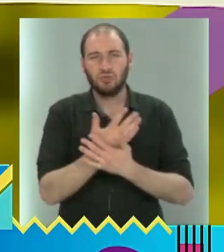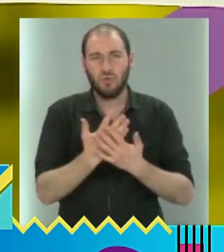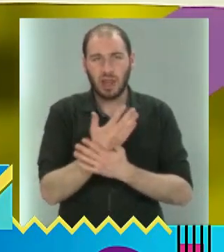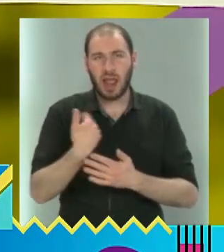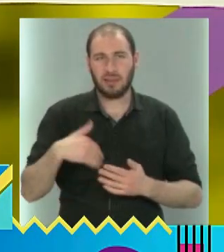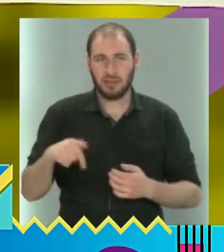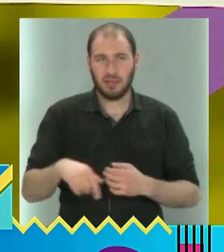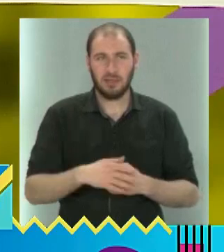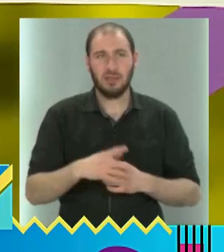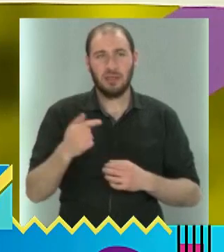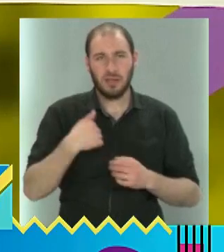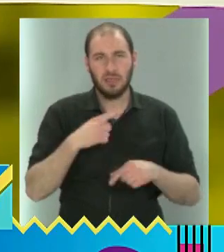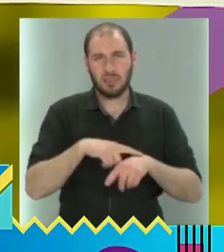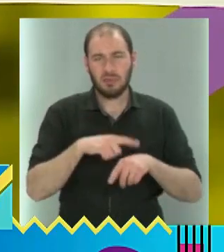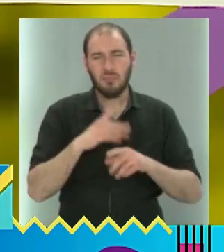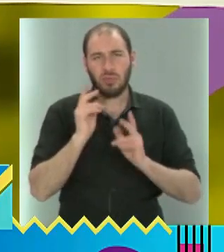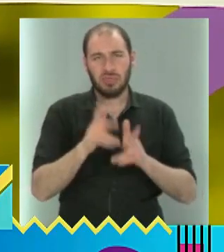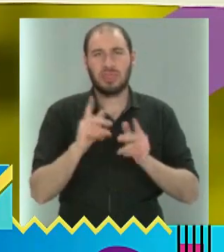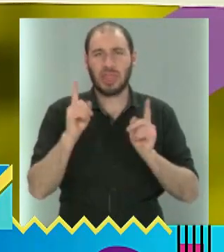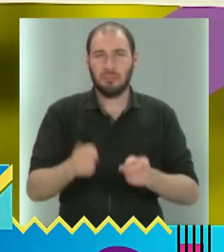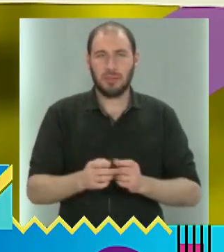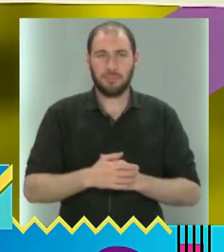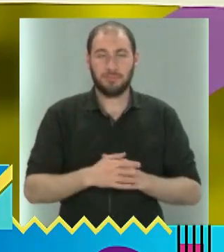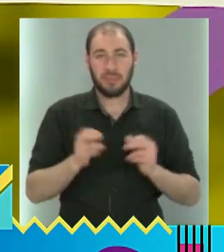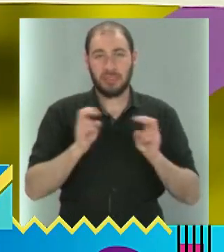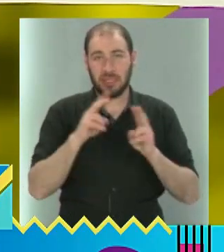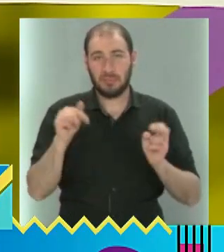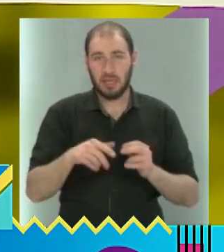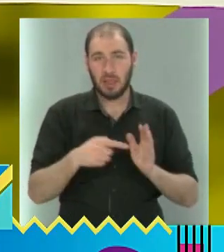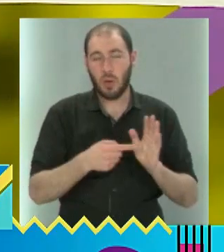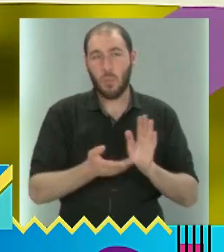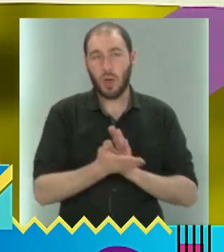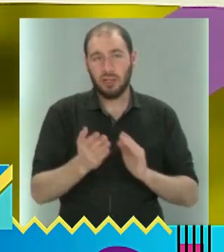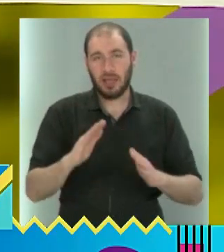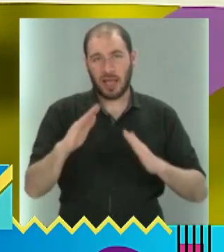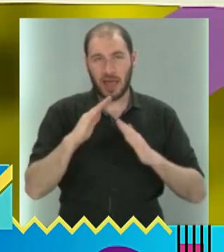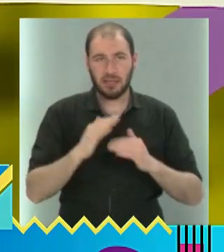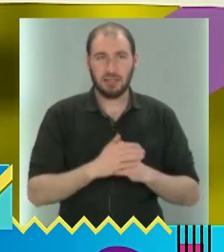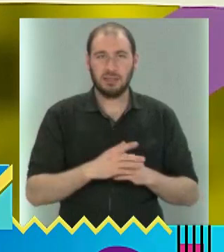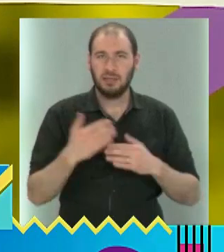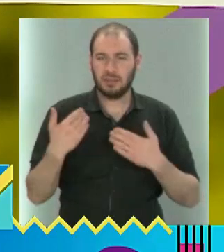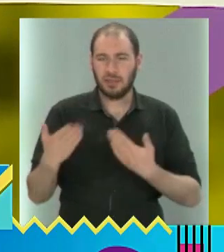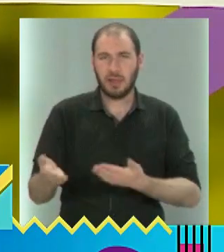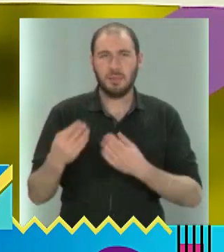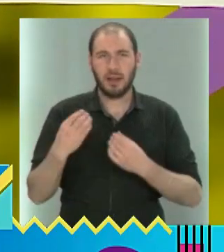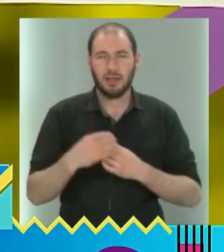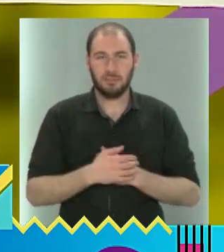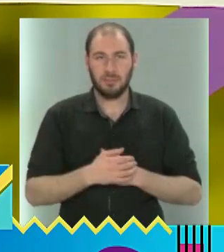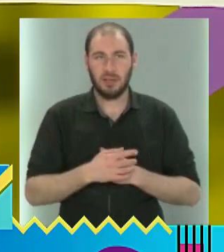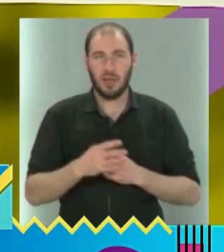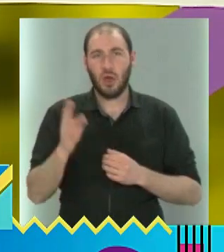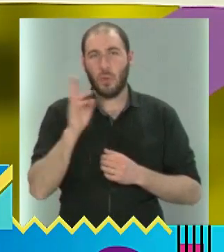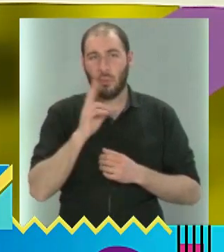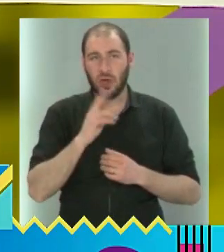nuestro país. Me quería tomar el tiempo para hacerlo también en relación justamente a esta expo de artes marciales que está destinada específicamente a